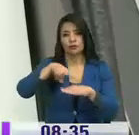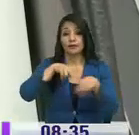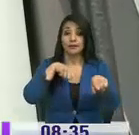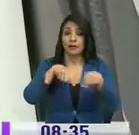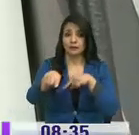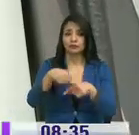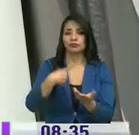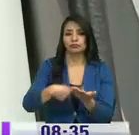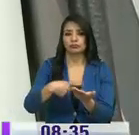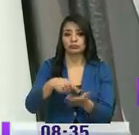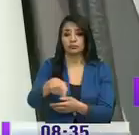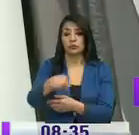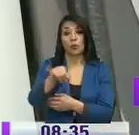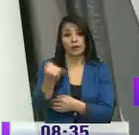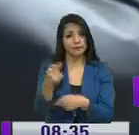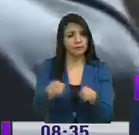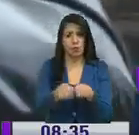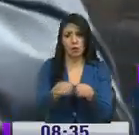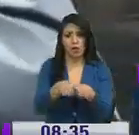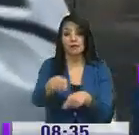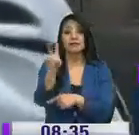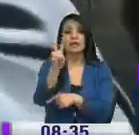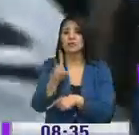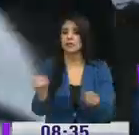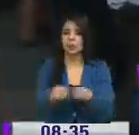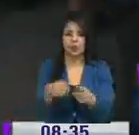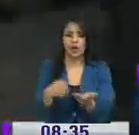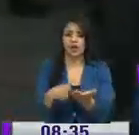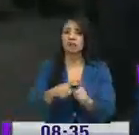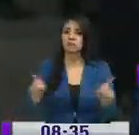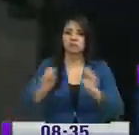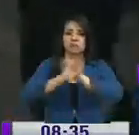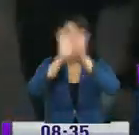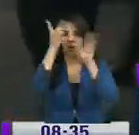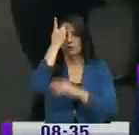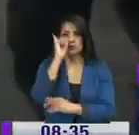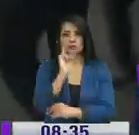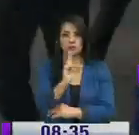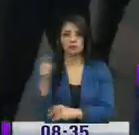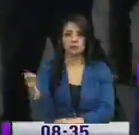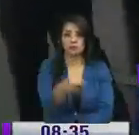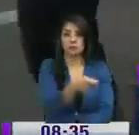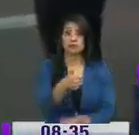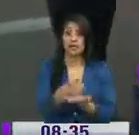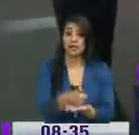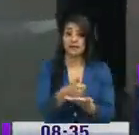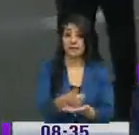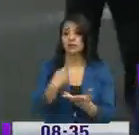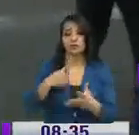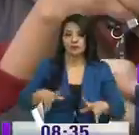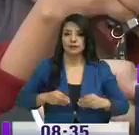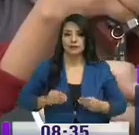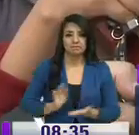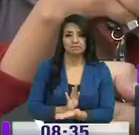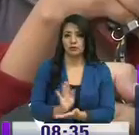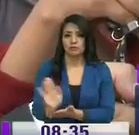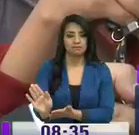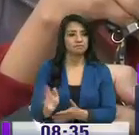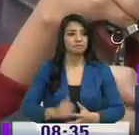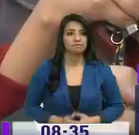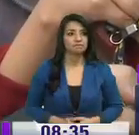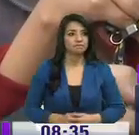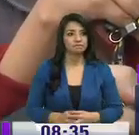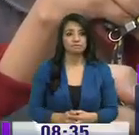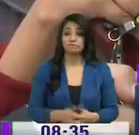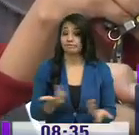a reunir este jueves y el próximo viernes, pero que ellos la tienen claro: ninguna compensación será aceptada. Sino que ponga las